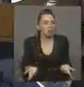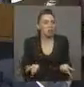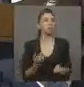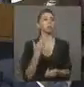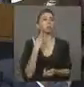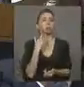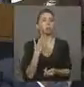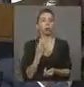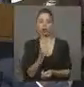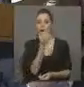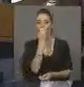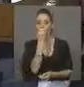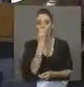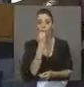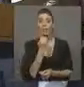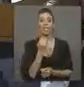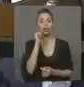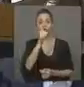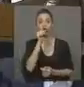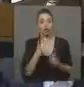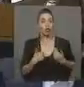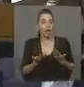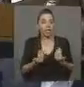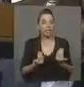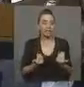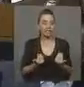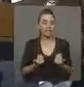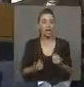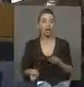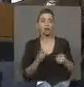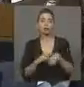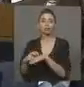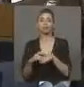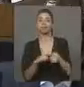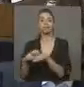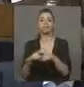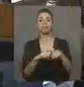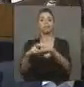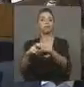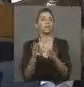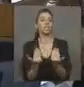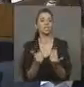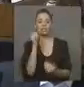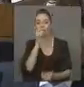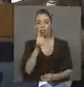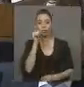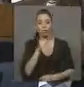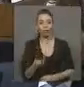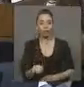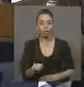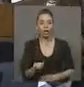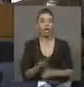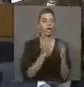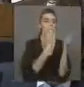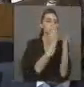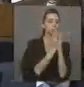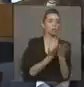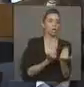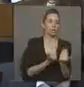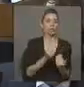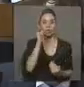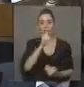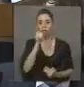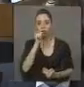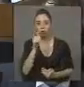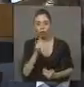porque el comer es una necesidad de cada día, el transportarse es una necesidad de cada día, el estudiar es una necesidad